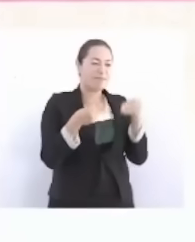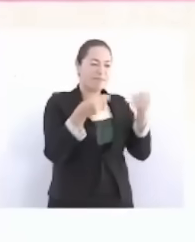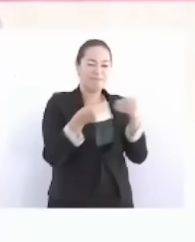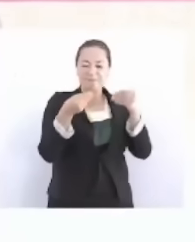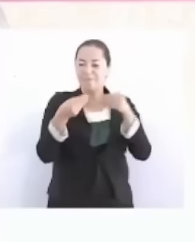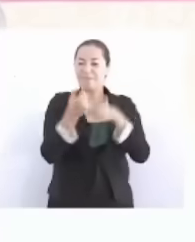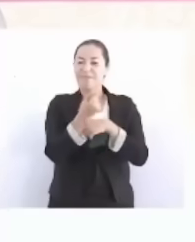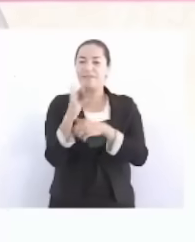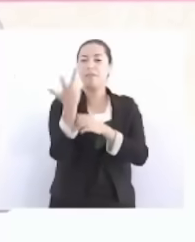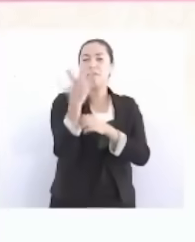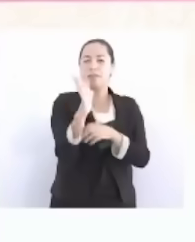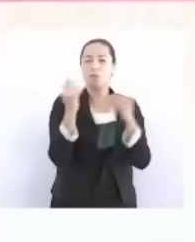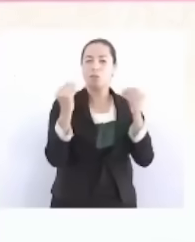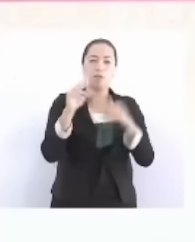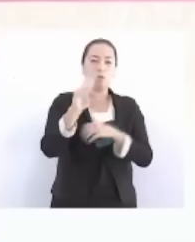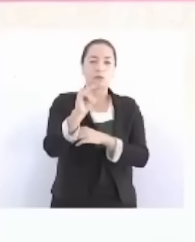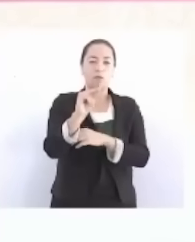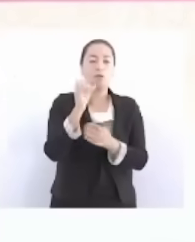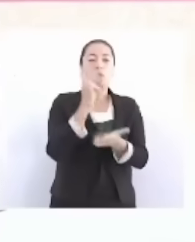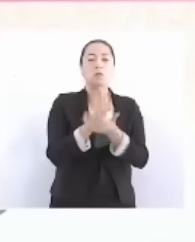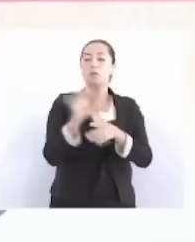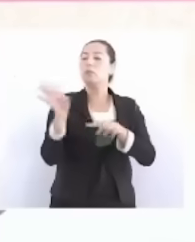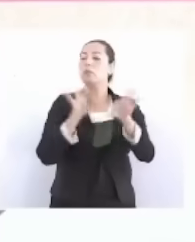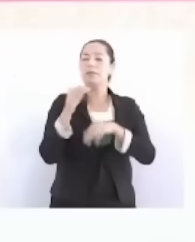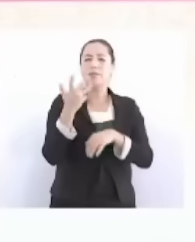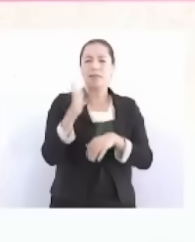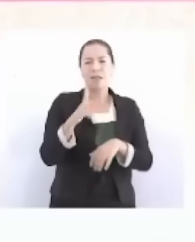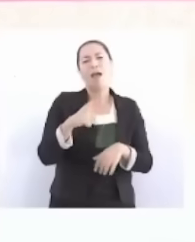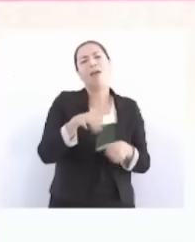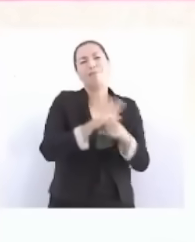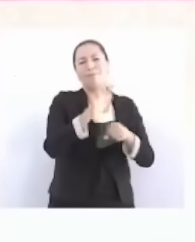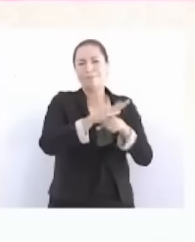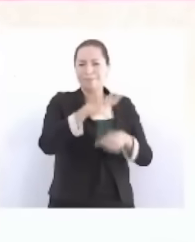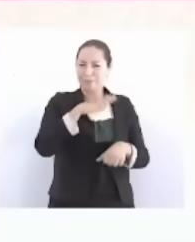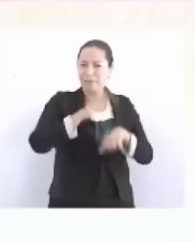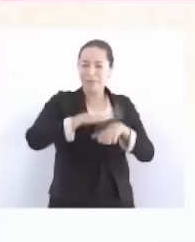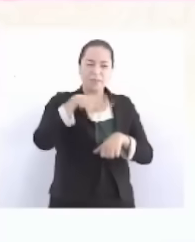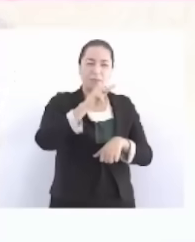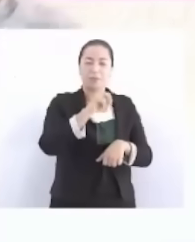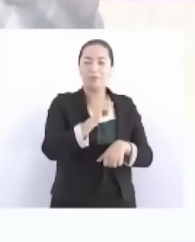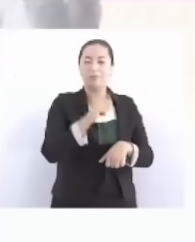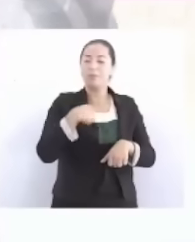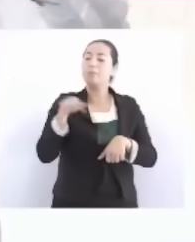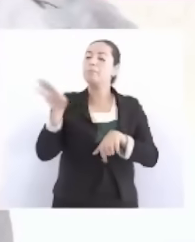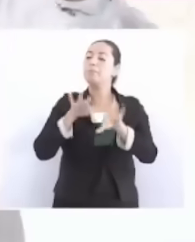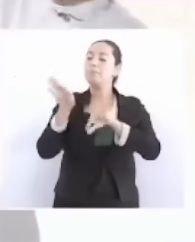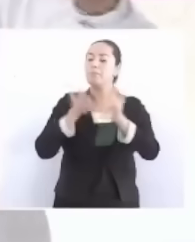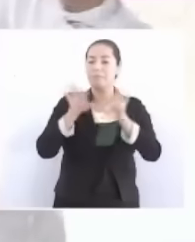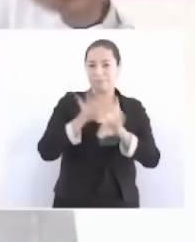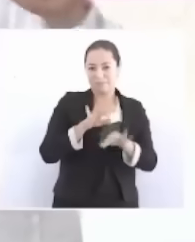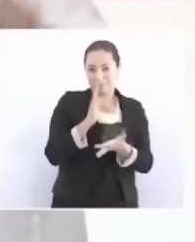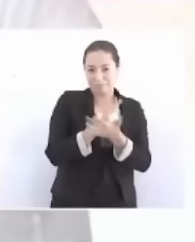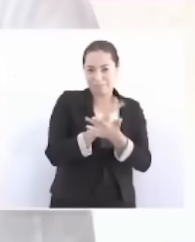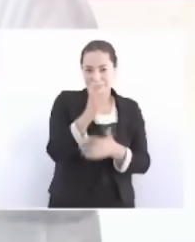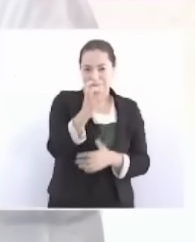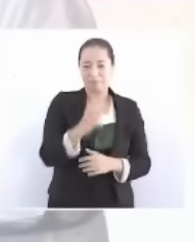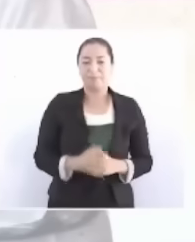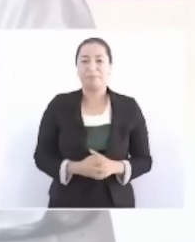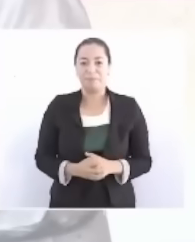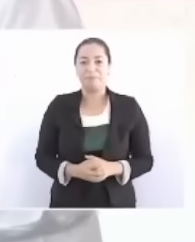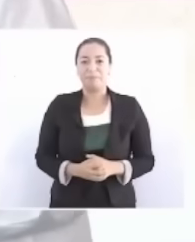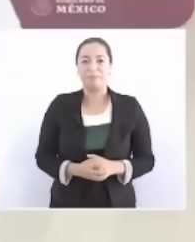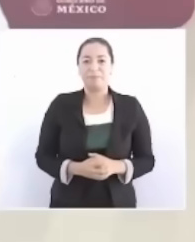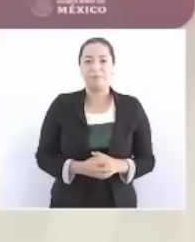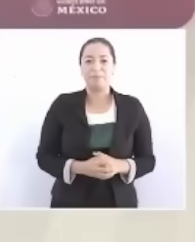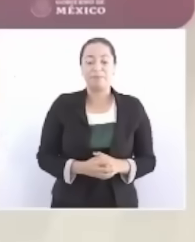No mucho hay para más Pero puede ser que le de yo al que